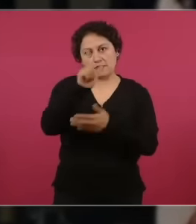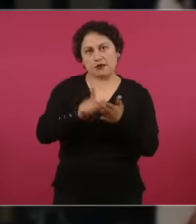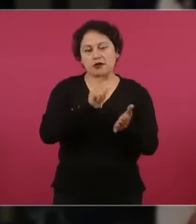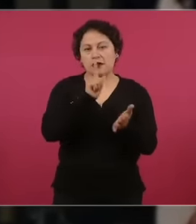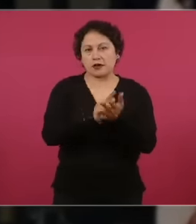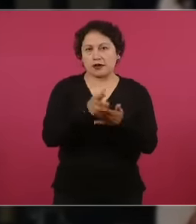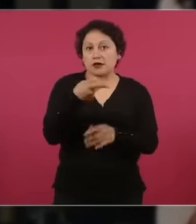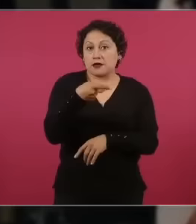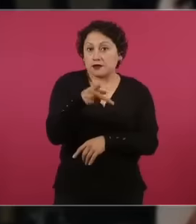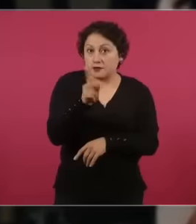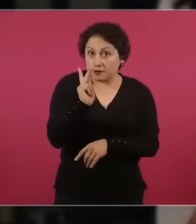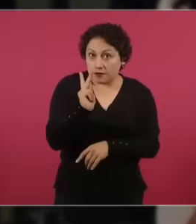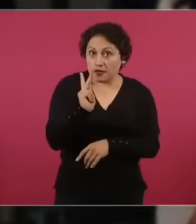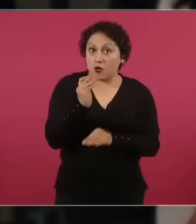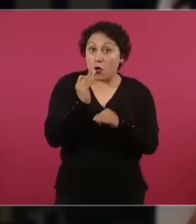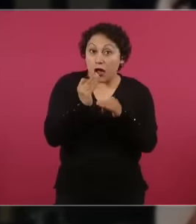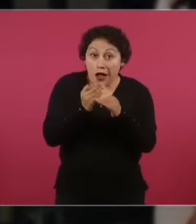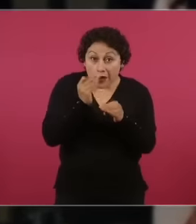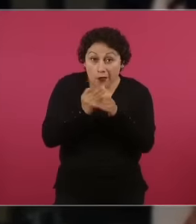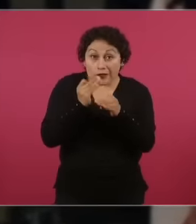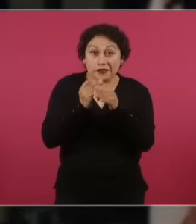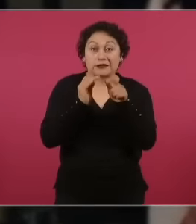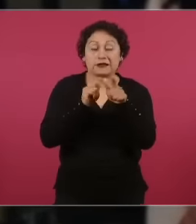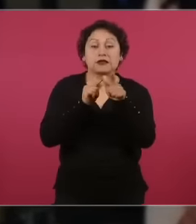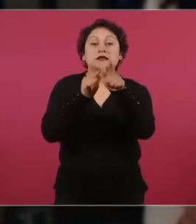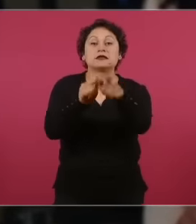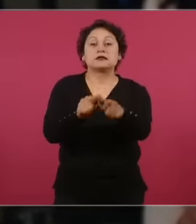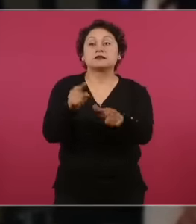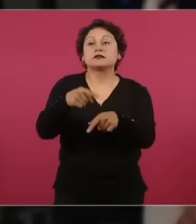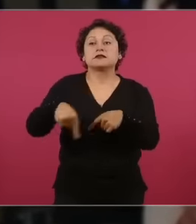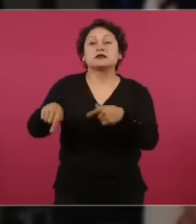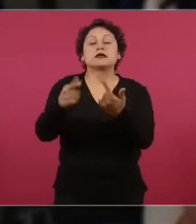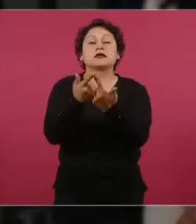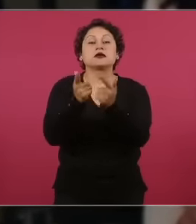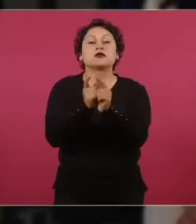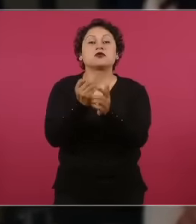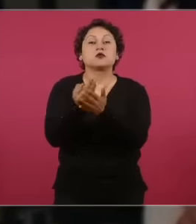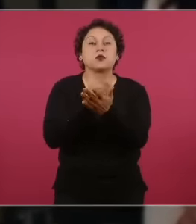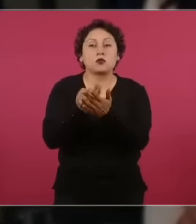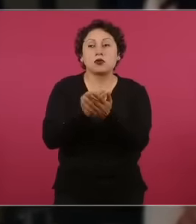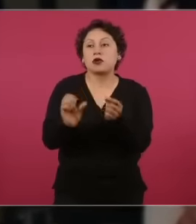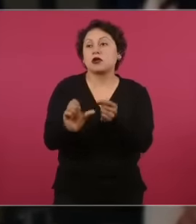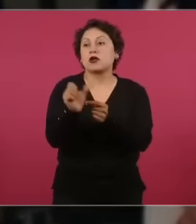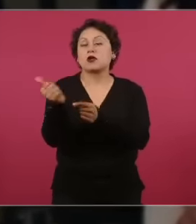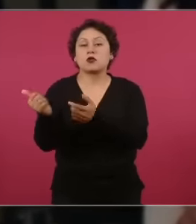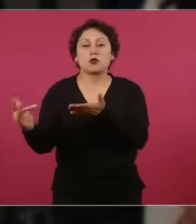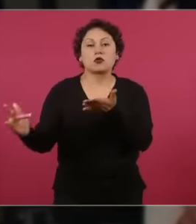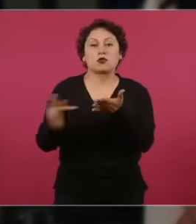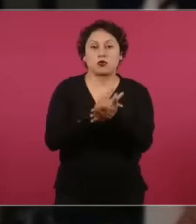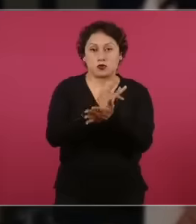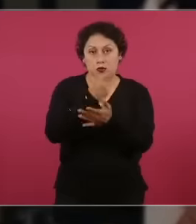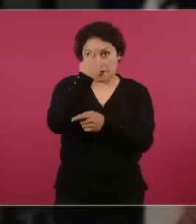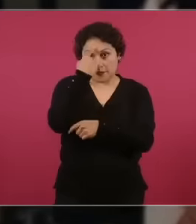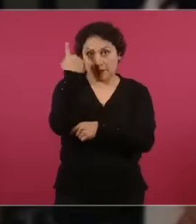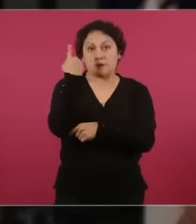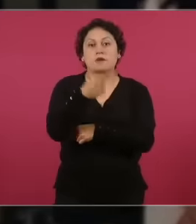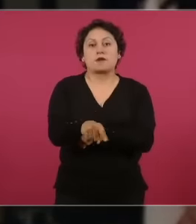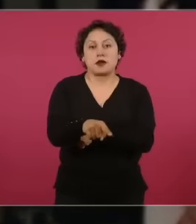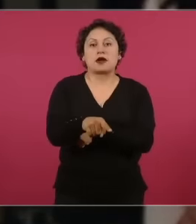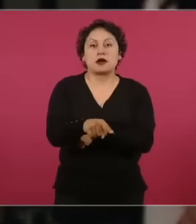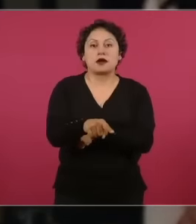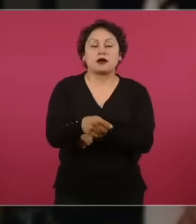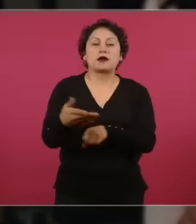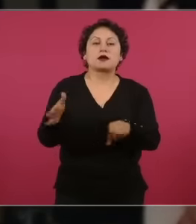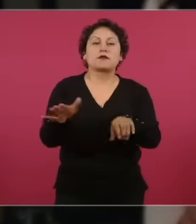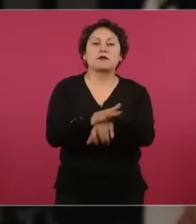también o estas horas la mayoría calificada de Morena y partidos aliados sobre la oposición en torno a lo que se quiera o no con los cambios